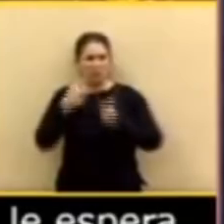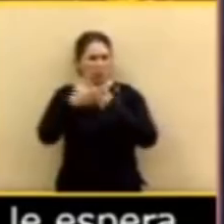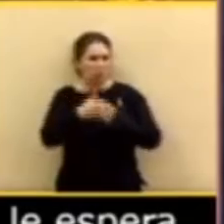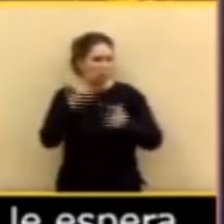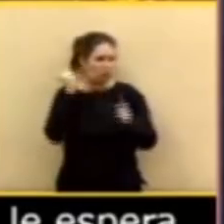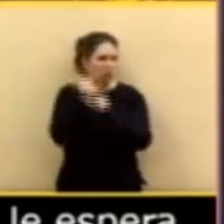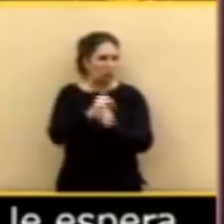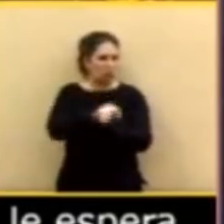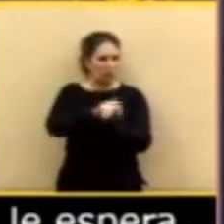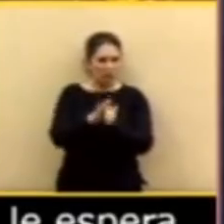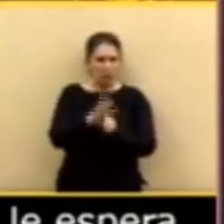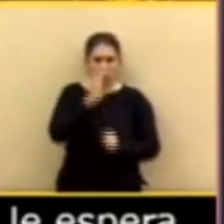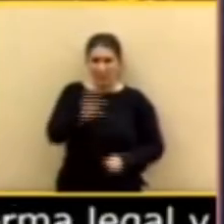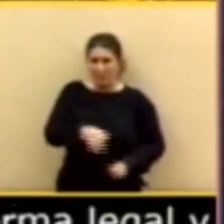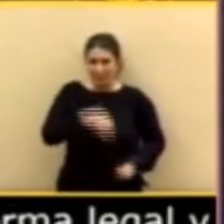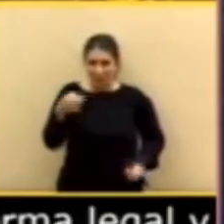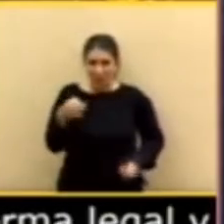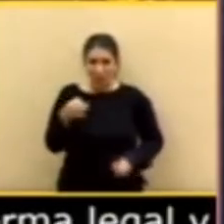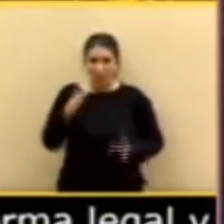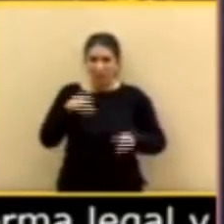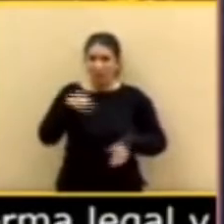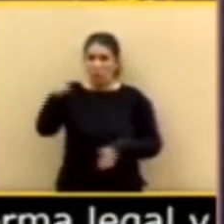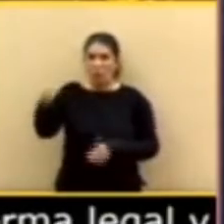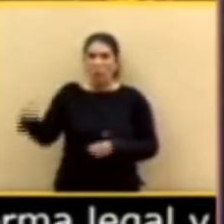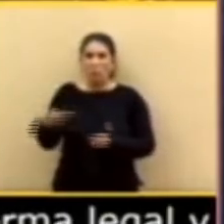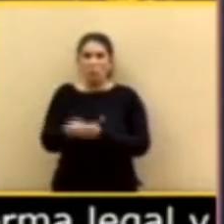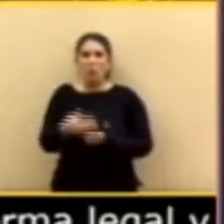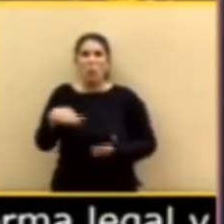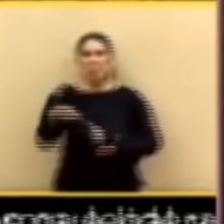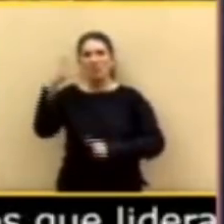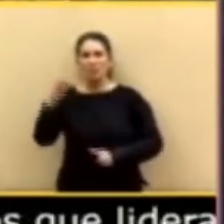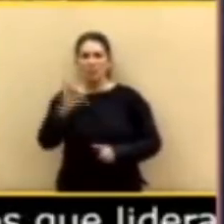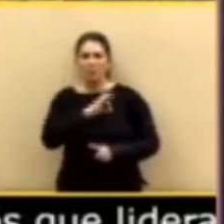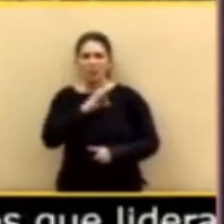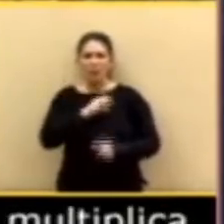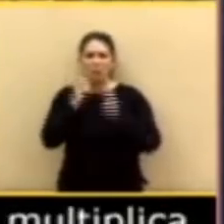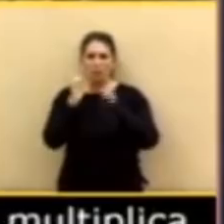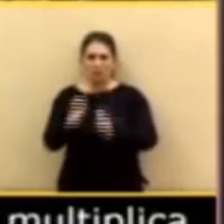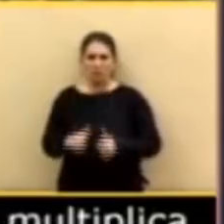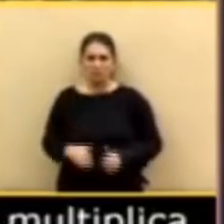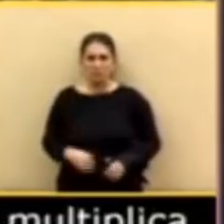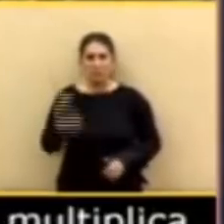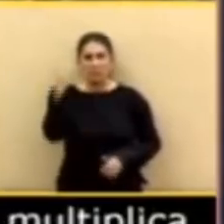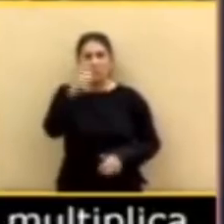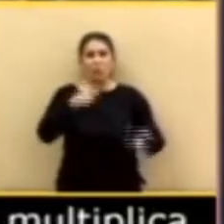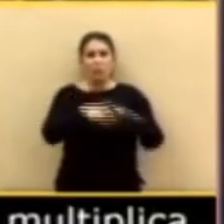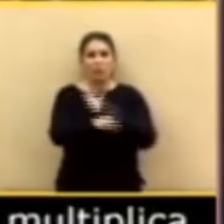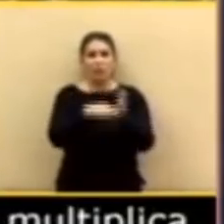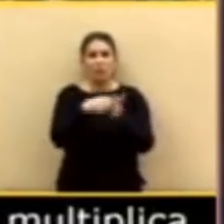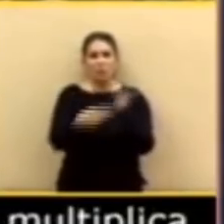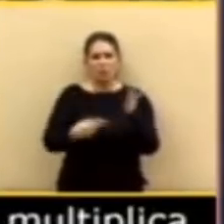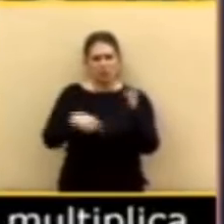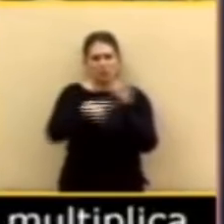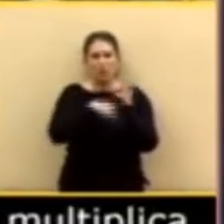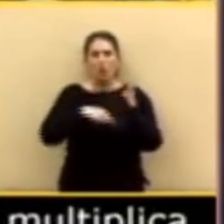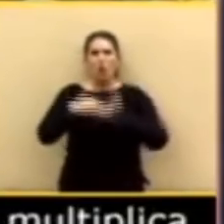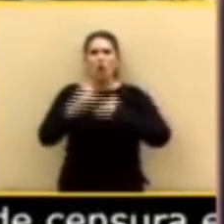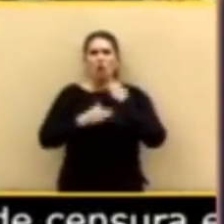está traicionando a los vivos y a los muertos. Sí. Negociando con ETA. Ese Mariano